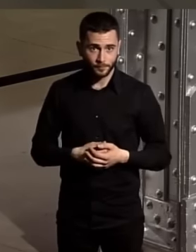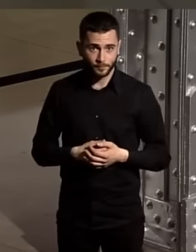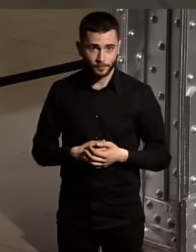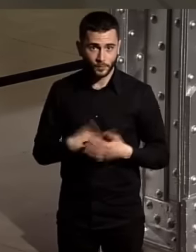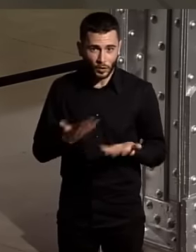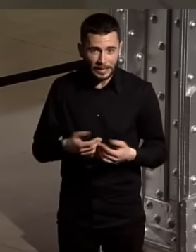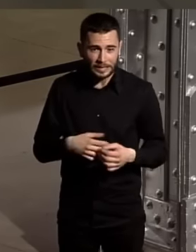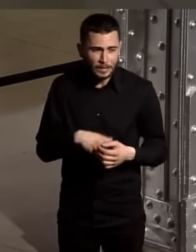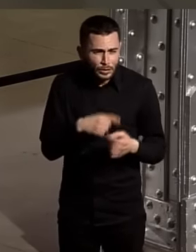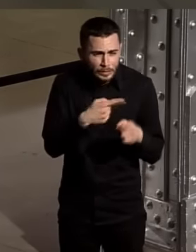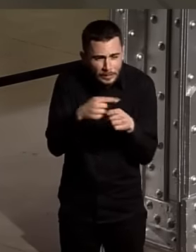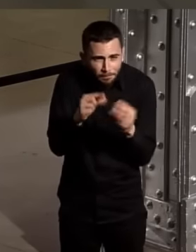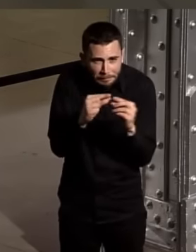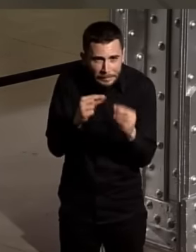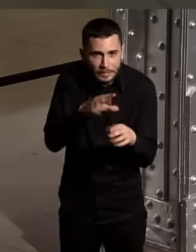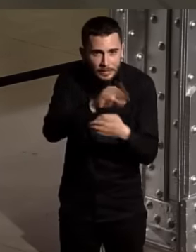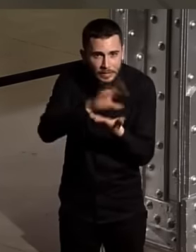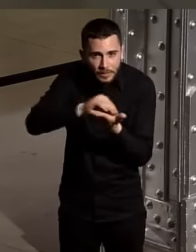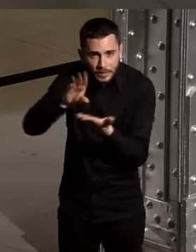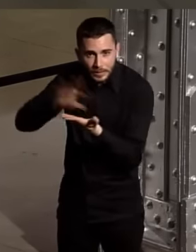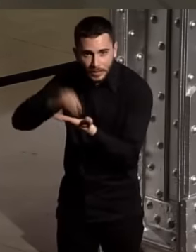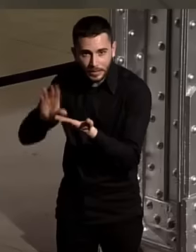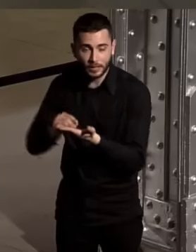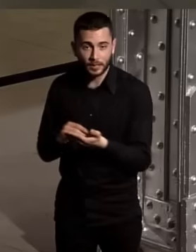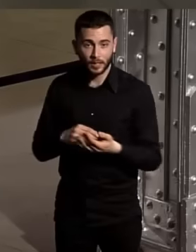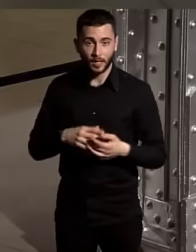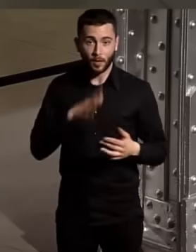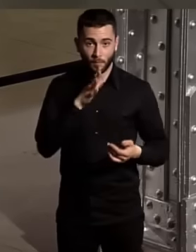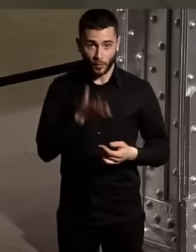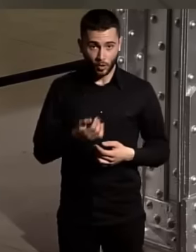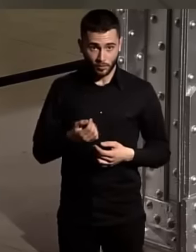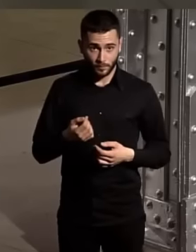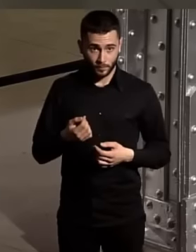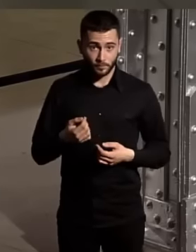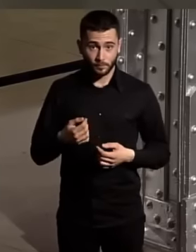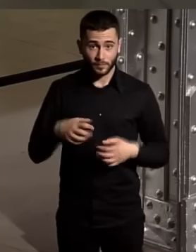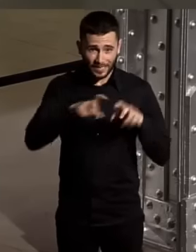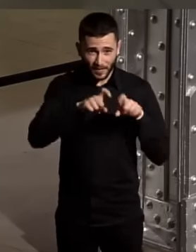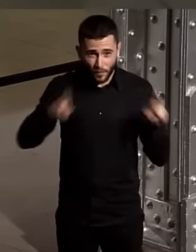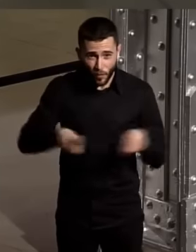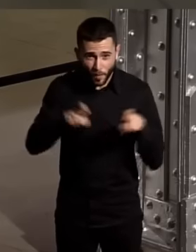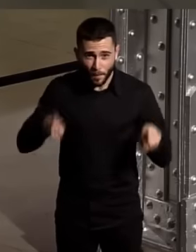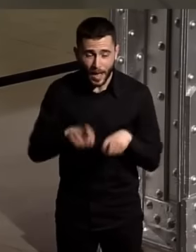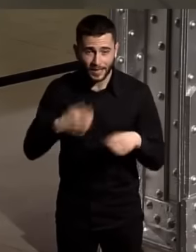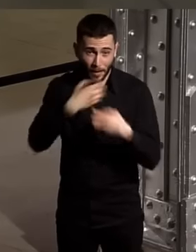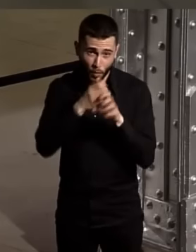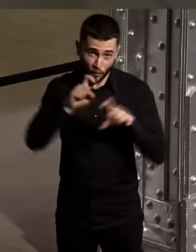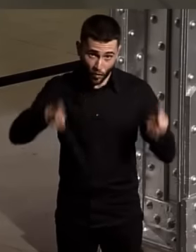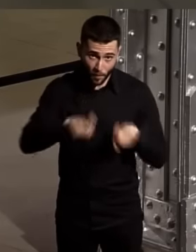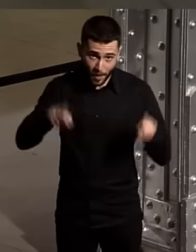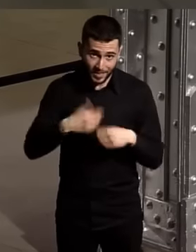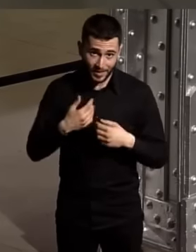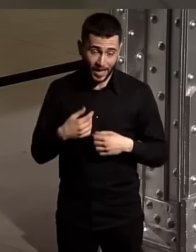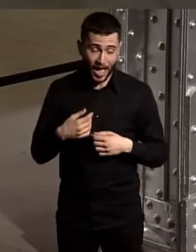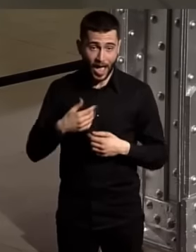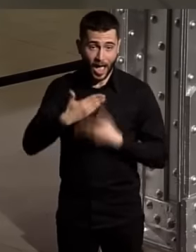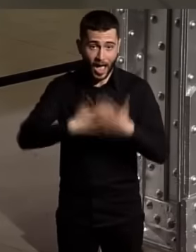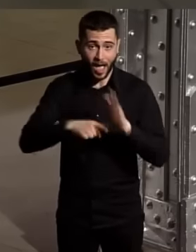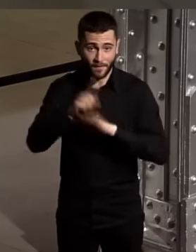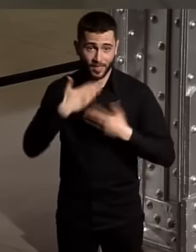muchos trocitos muy pequeños gracias a los avances de de de la bioinformática en realidad en este caso ha sido posible